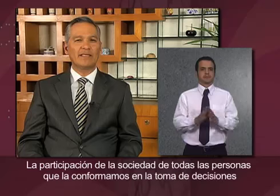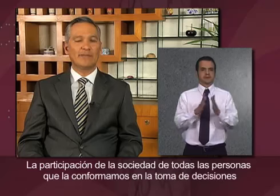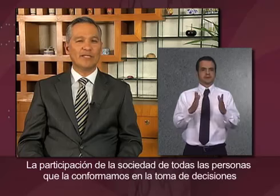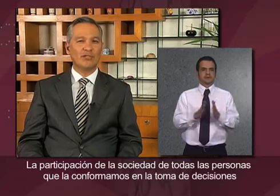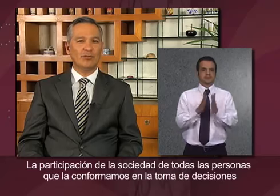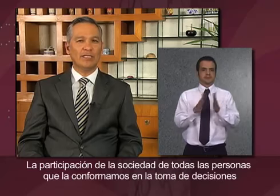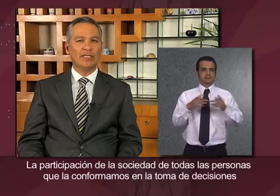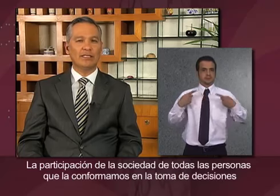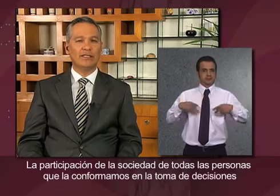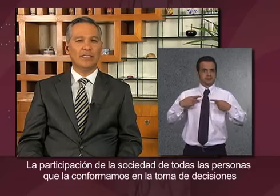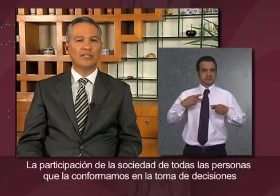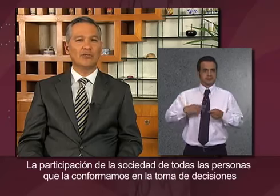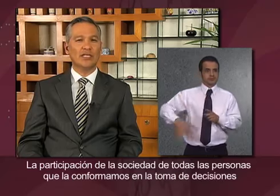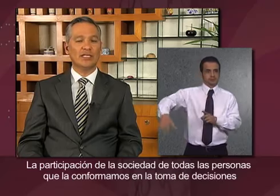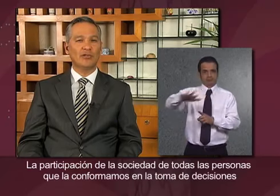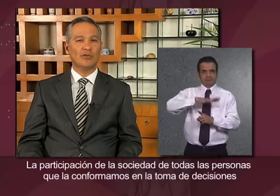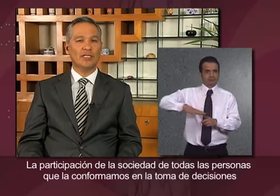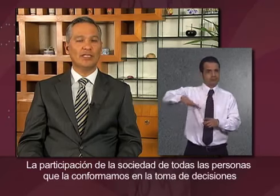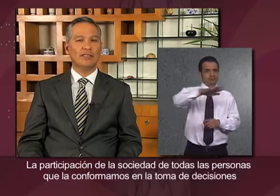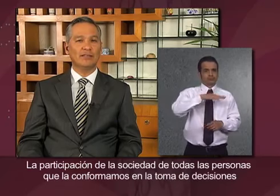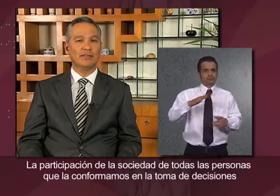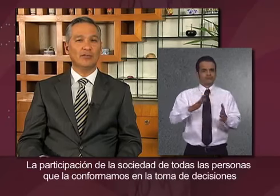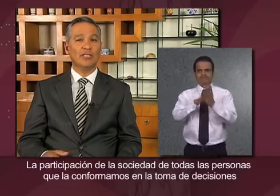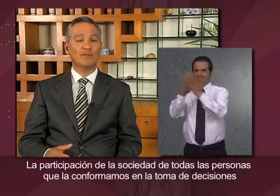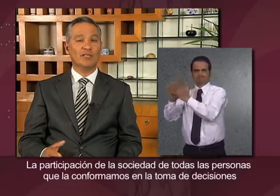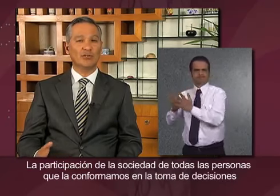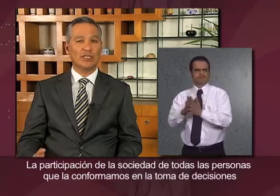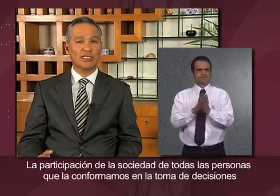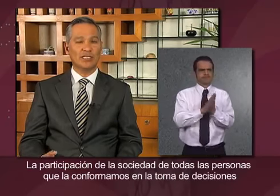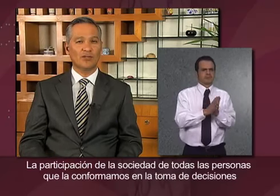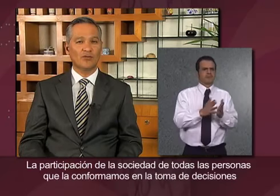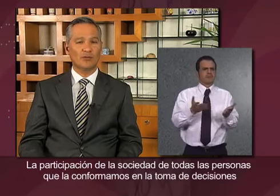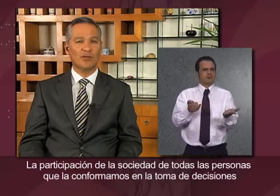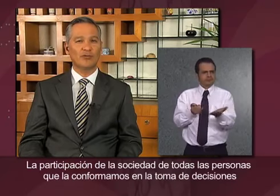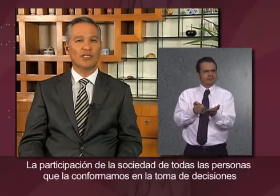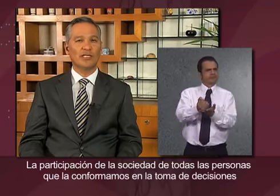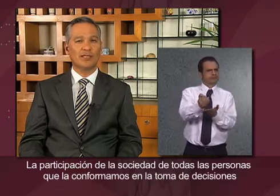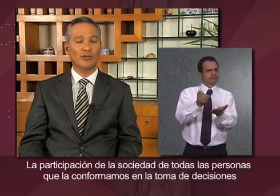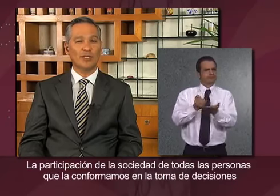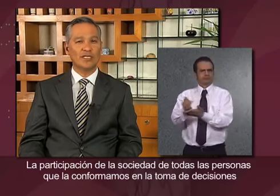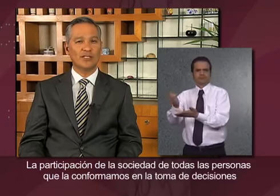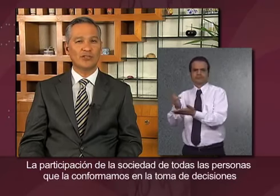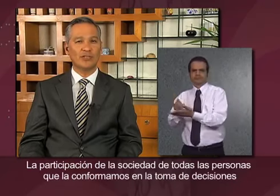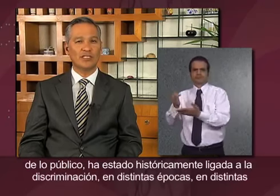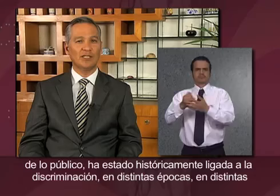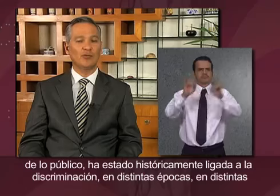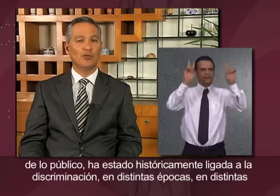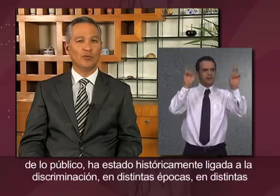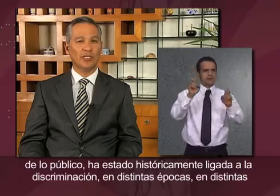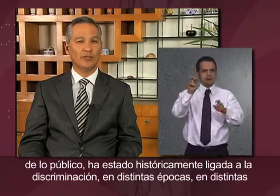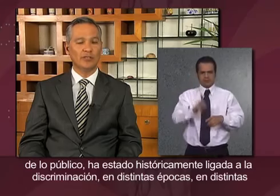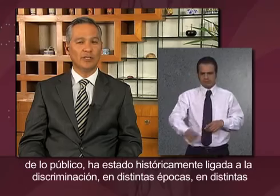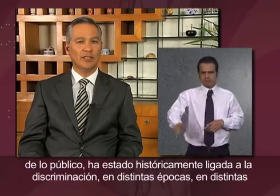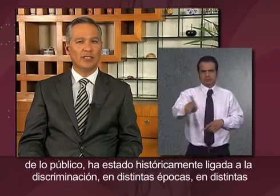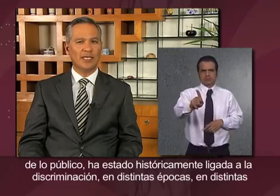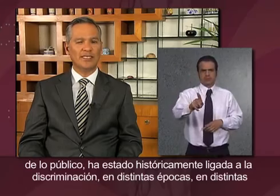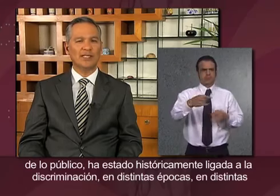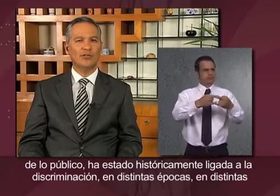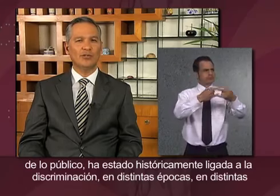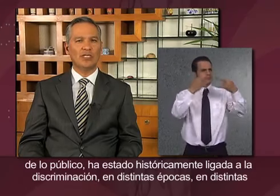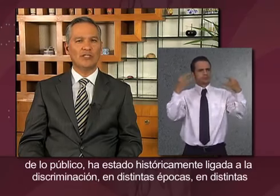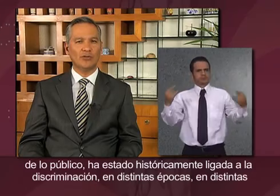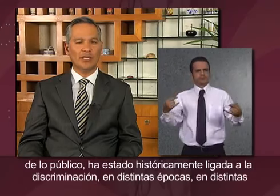La participación de la sociedad, de todas las personas que la conformamos en la toma de decisiones de lo público,